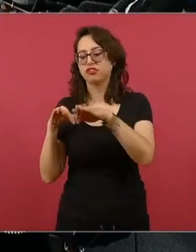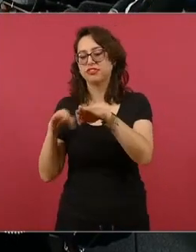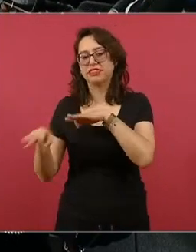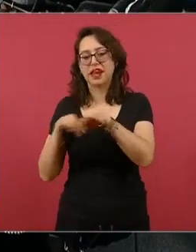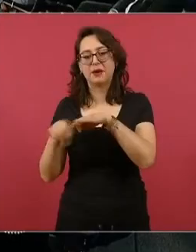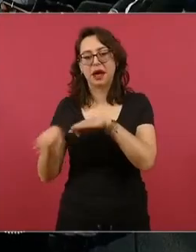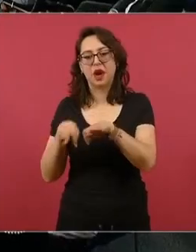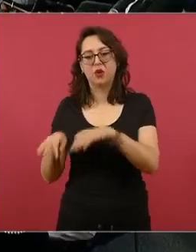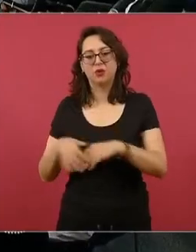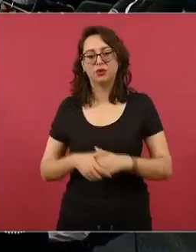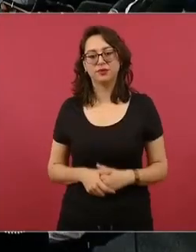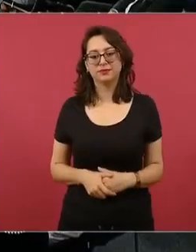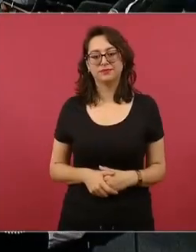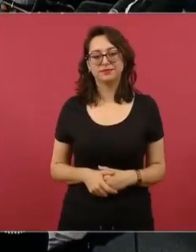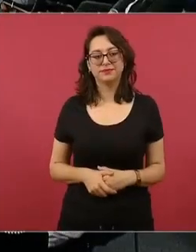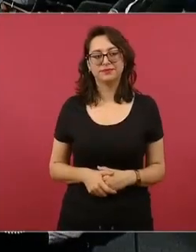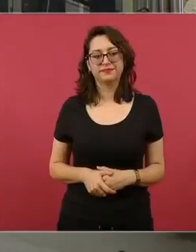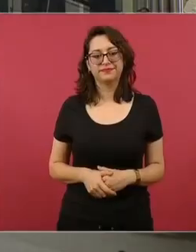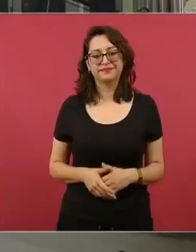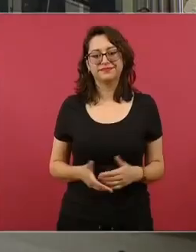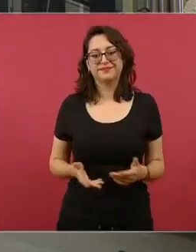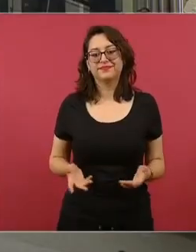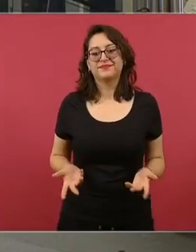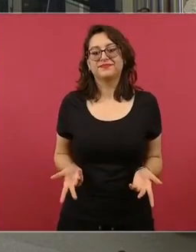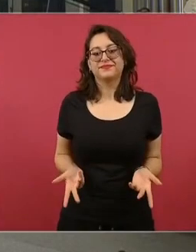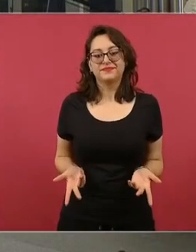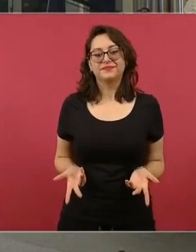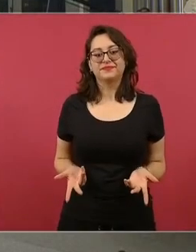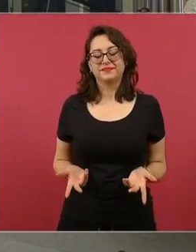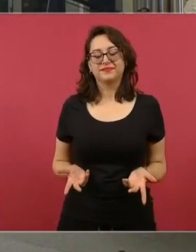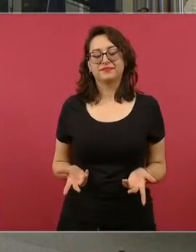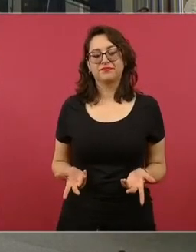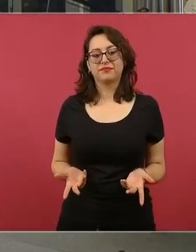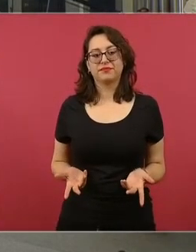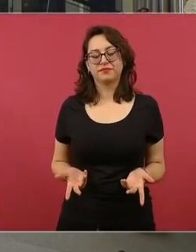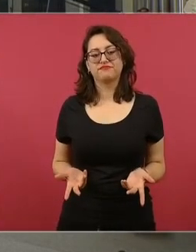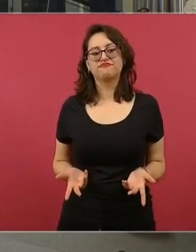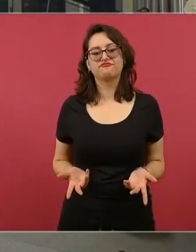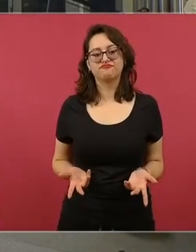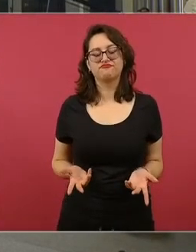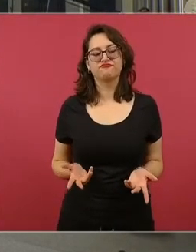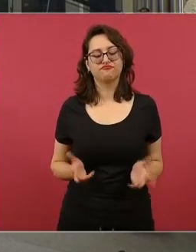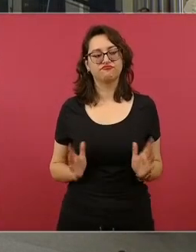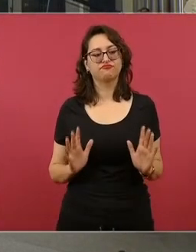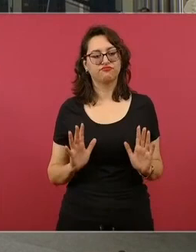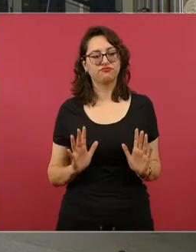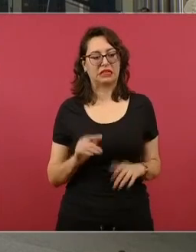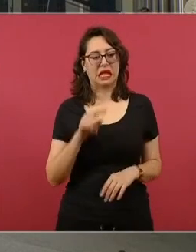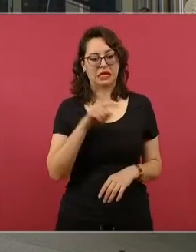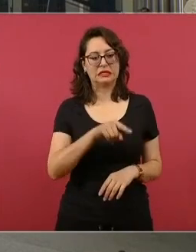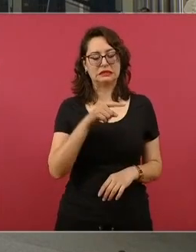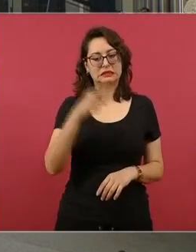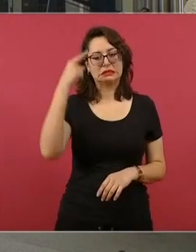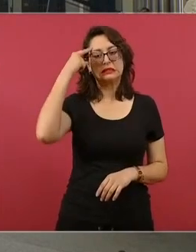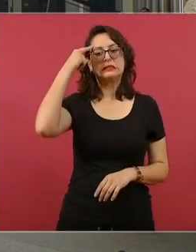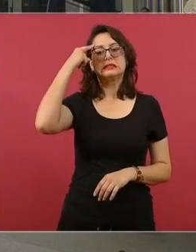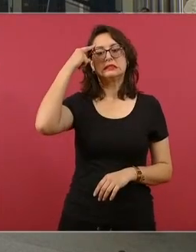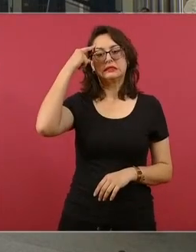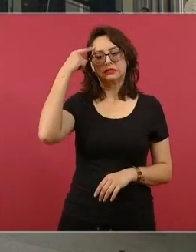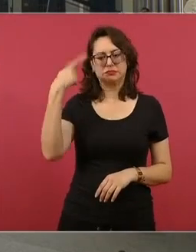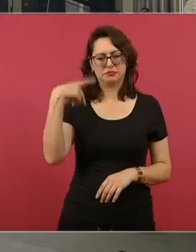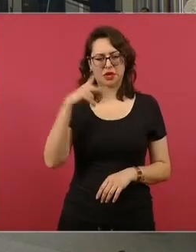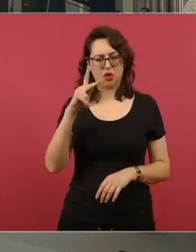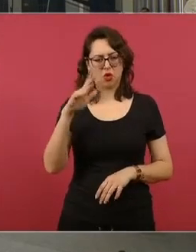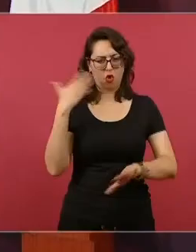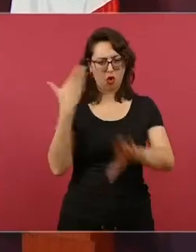Ese sí es un pensamiento conservador, pero no es directamente en contra de la